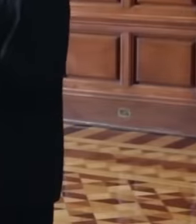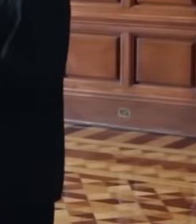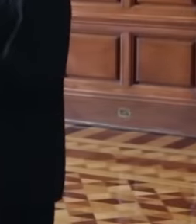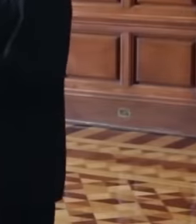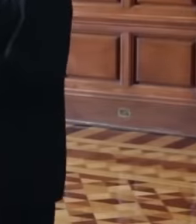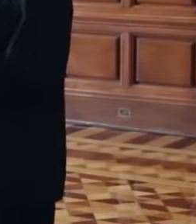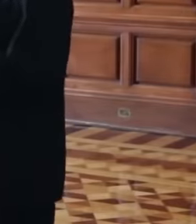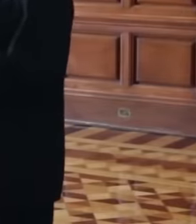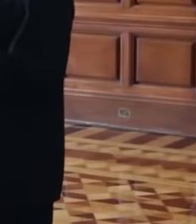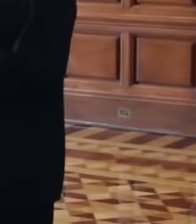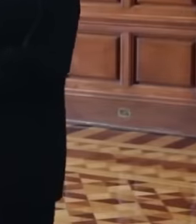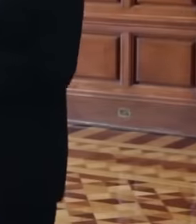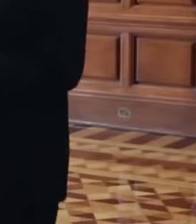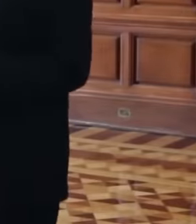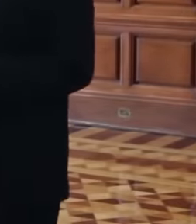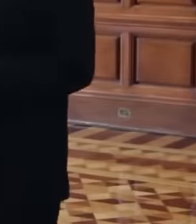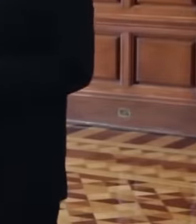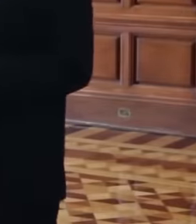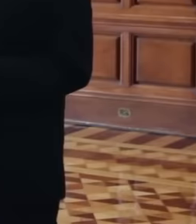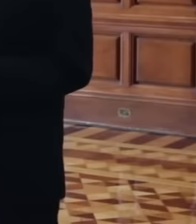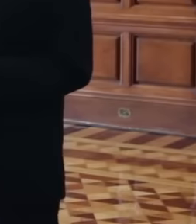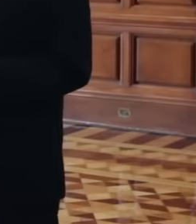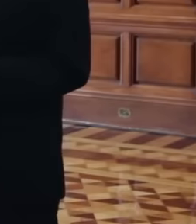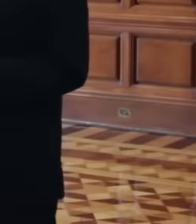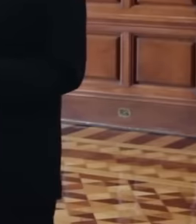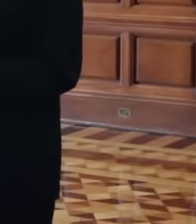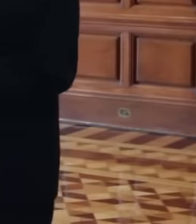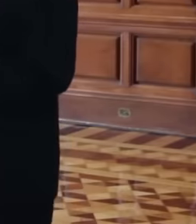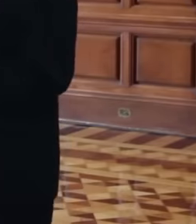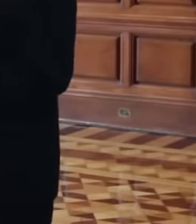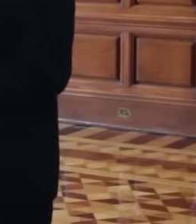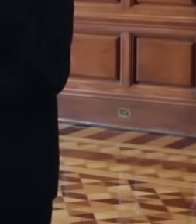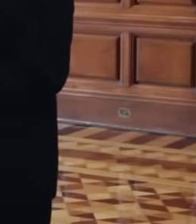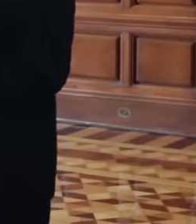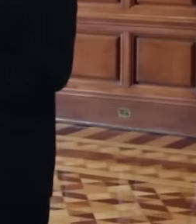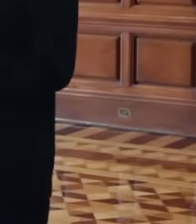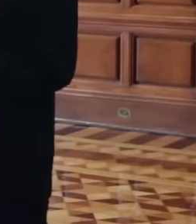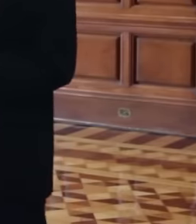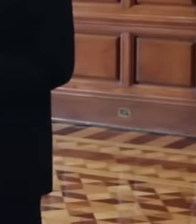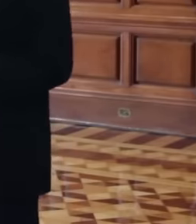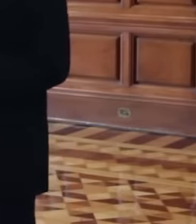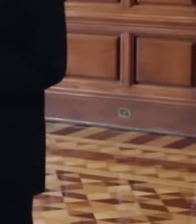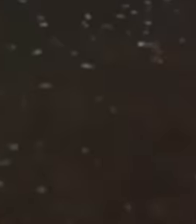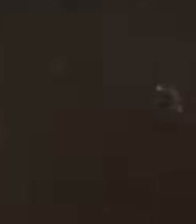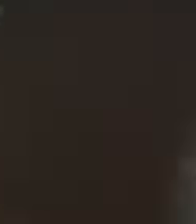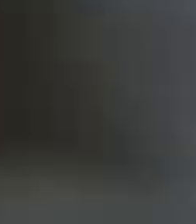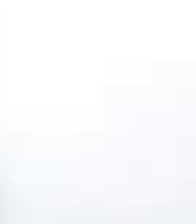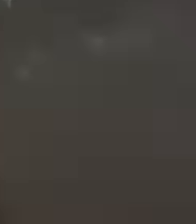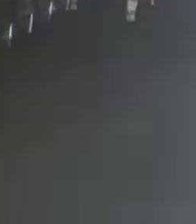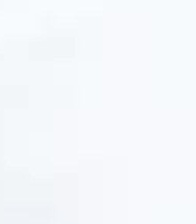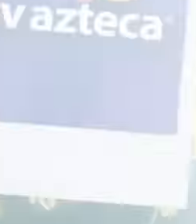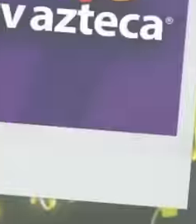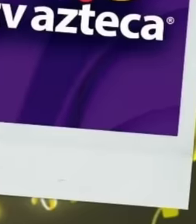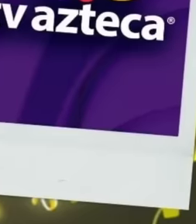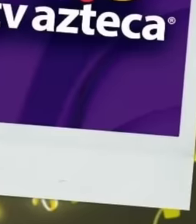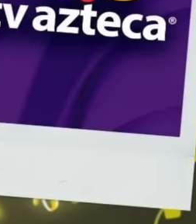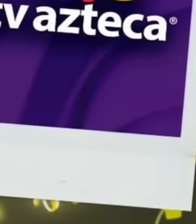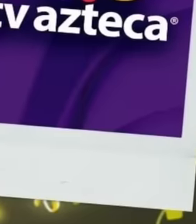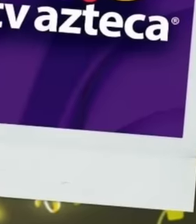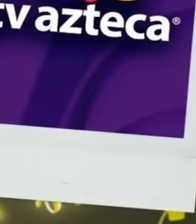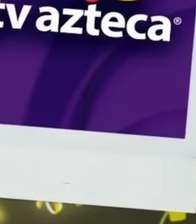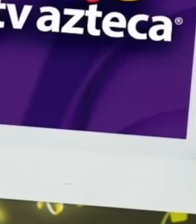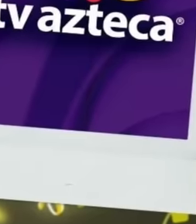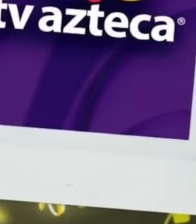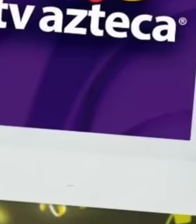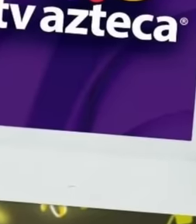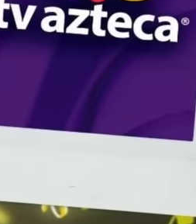entregada a la nueva presidenta de México, acto que será histórico. De igual forma recalcó que los